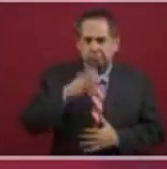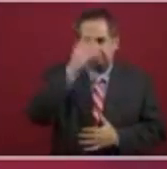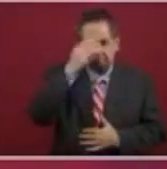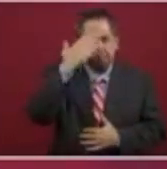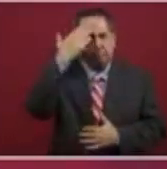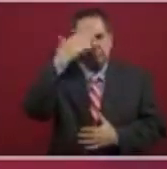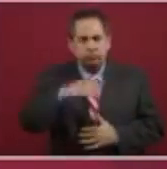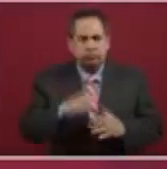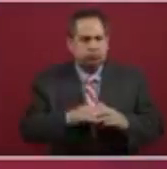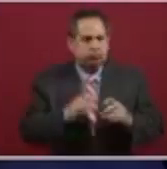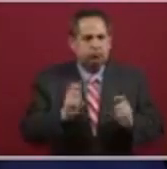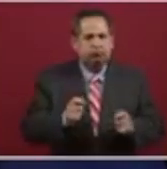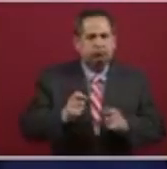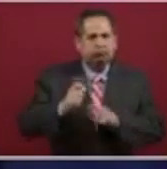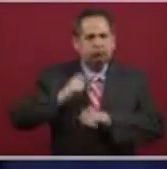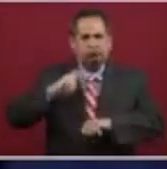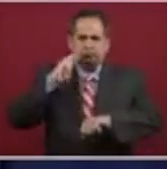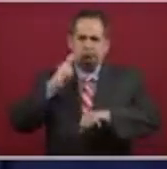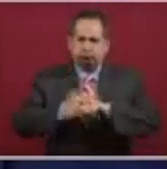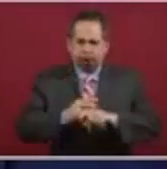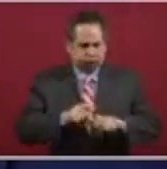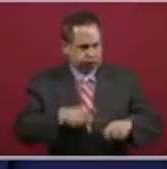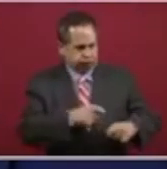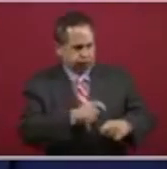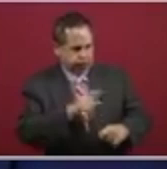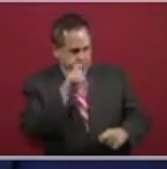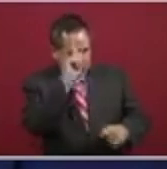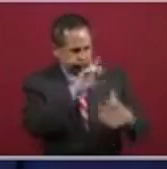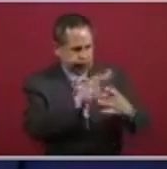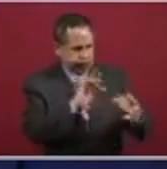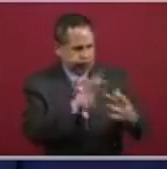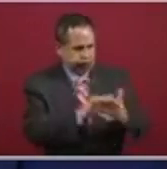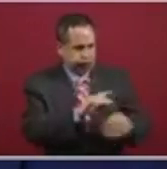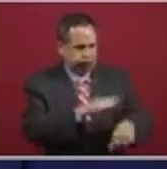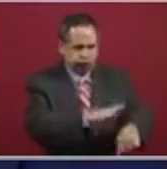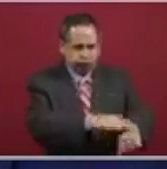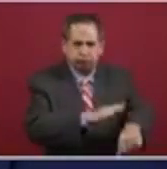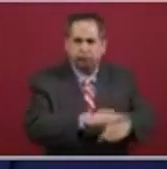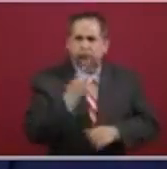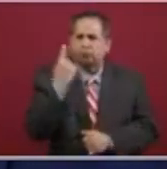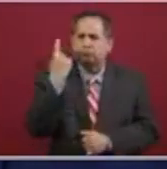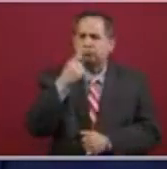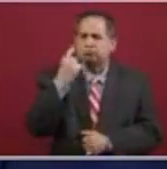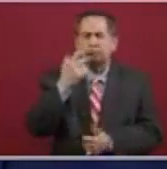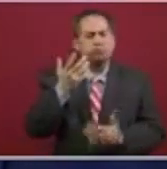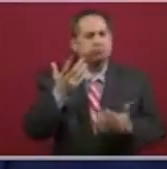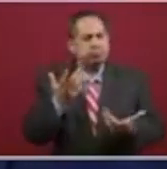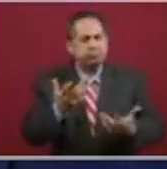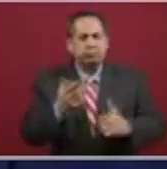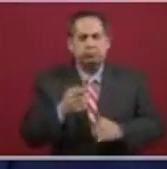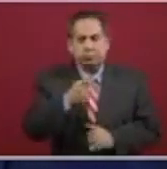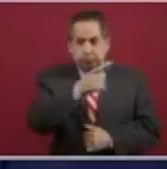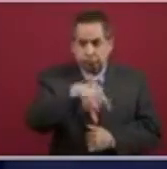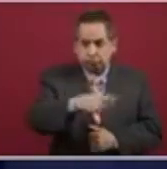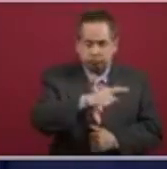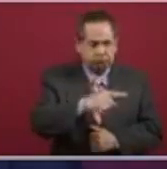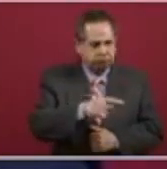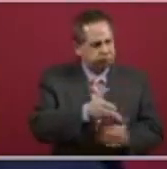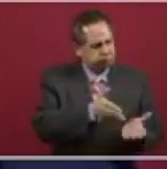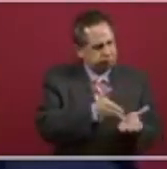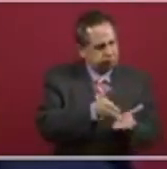una tutoría que los oriente para que se